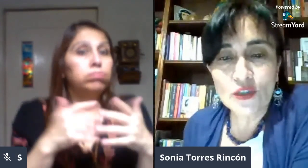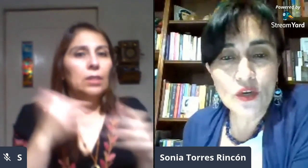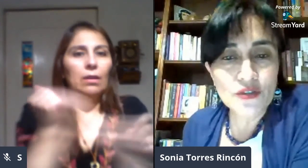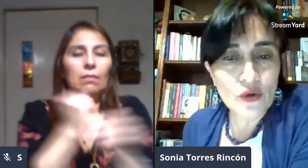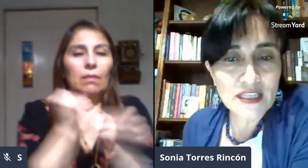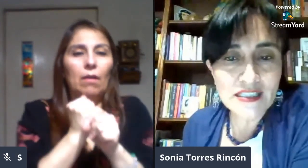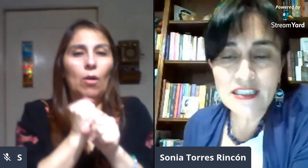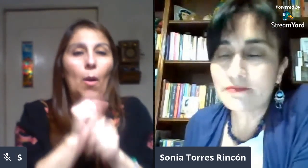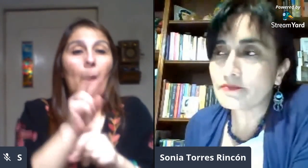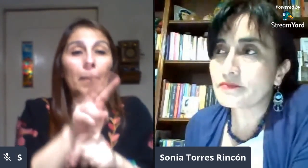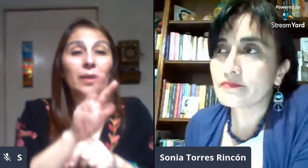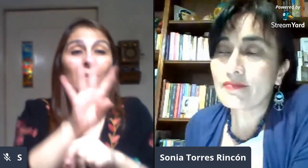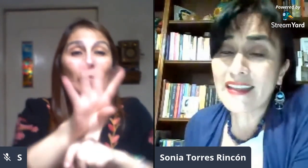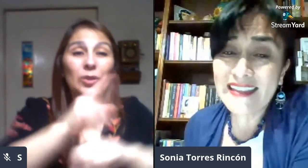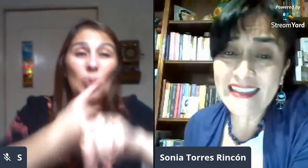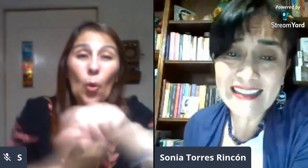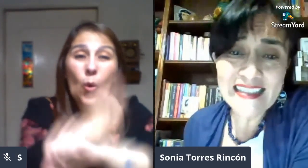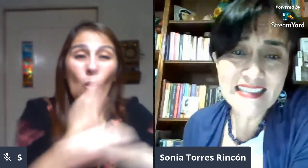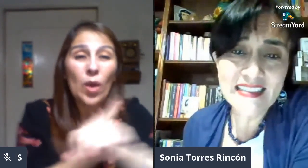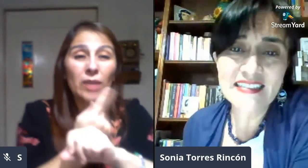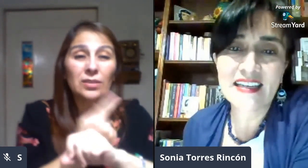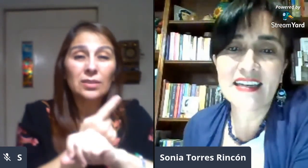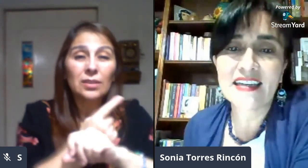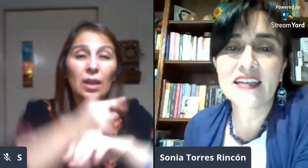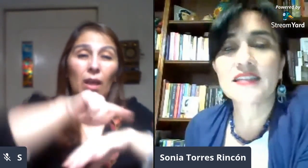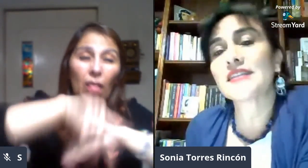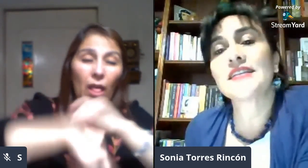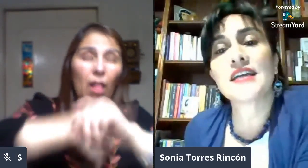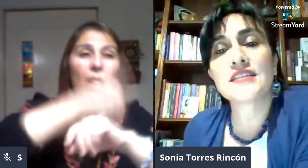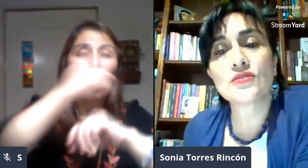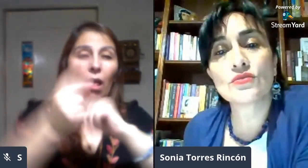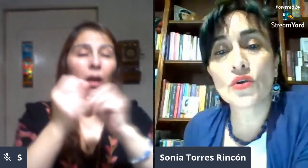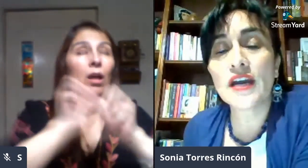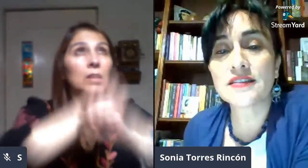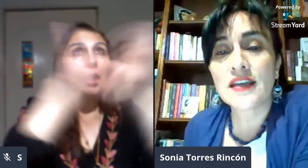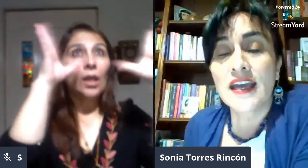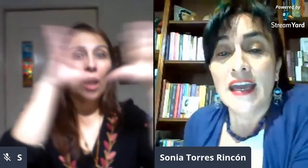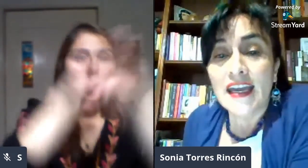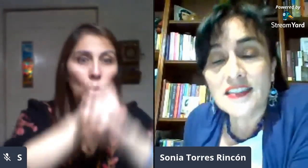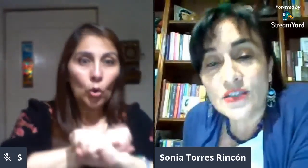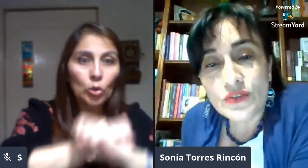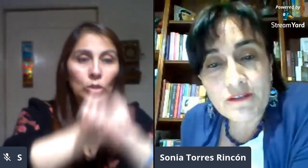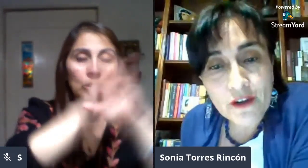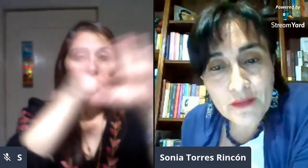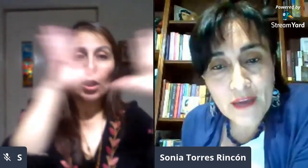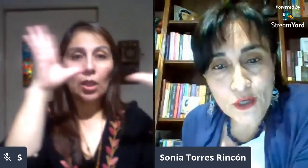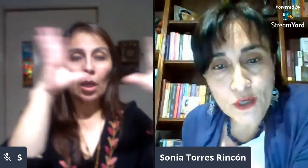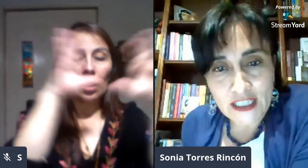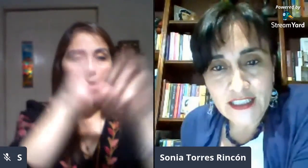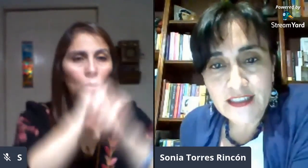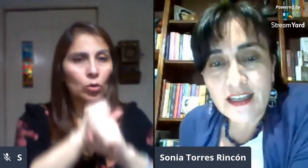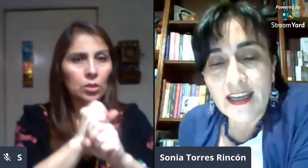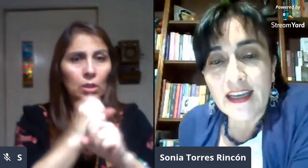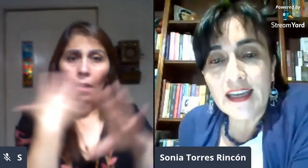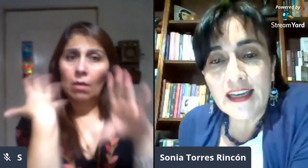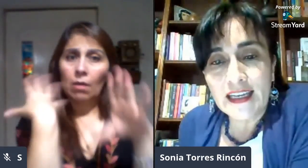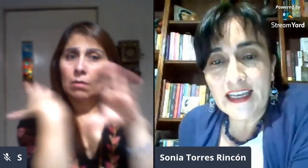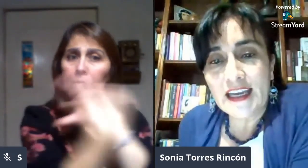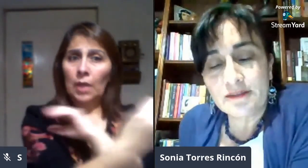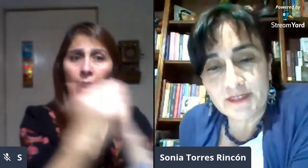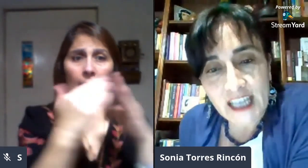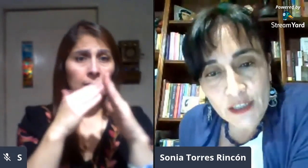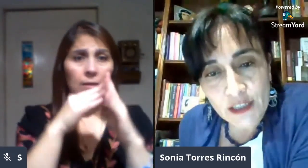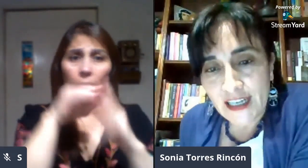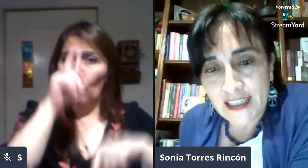las 24 horas del día sin retirarse a sus hogares. Esta es una forma de violencias